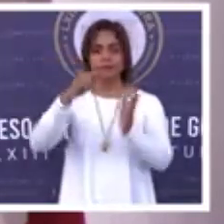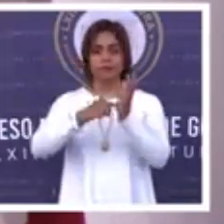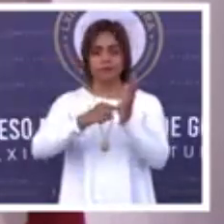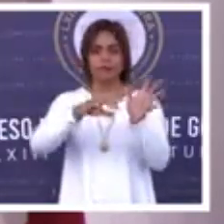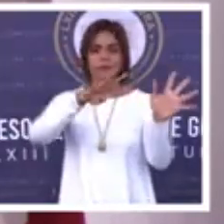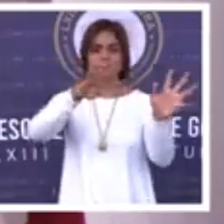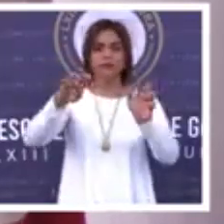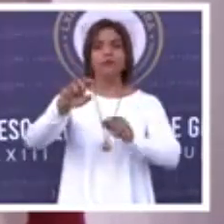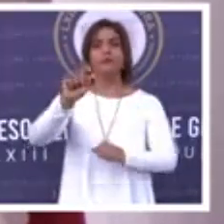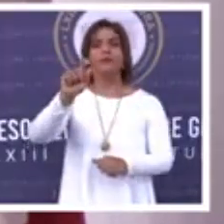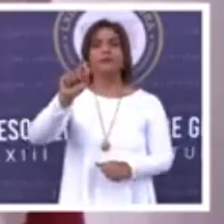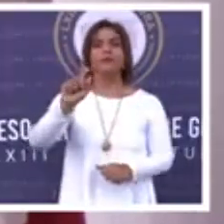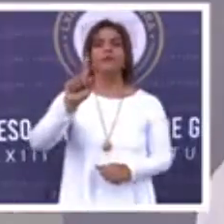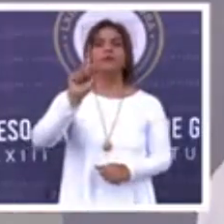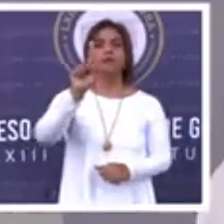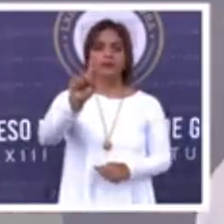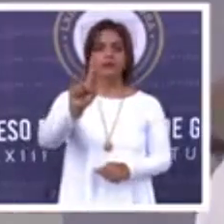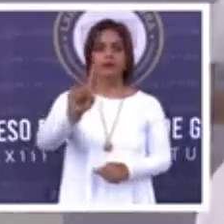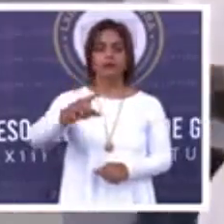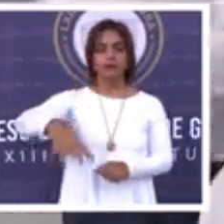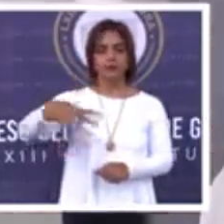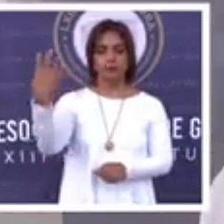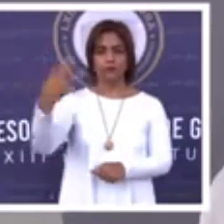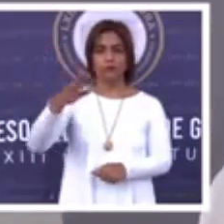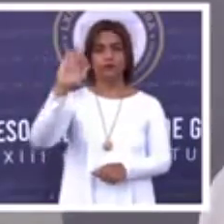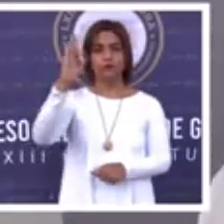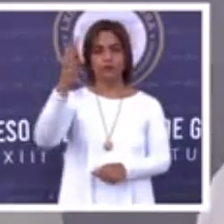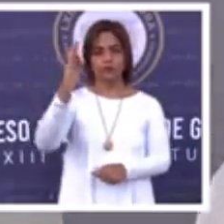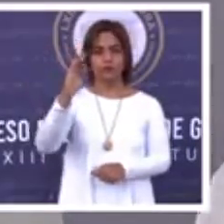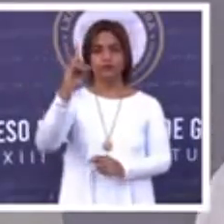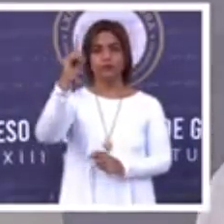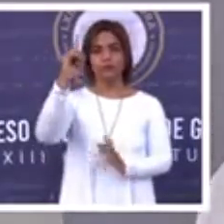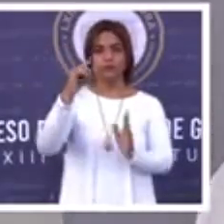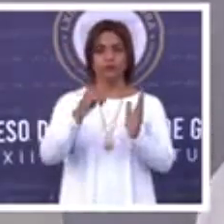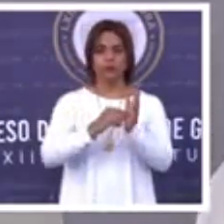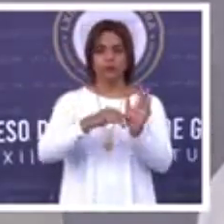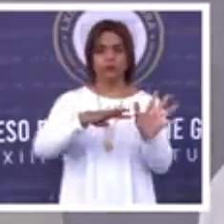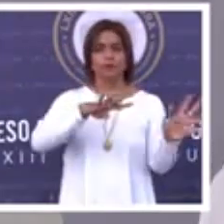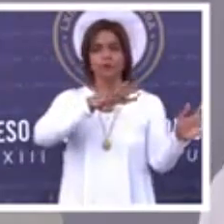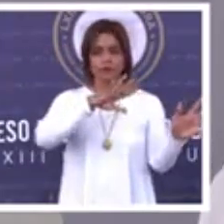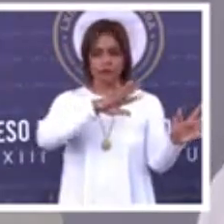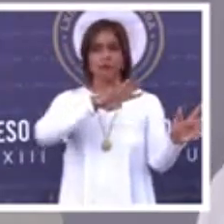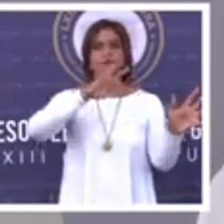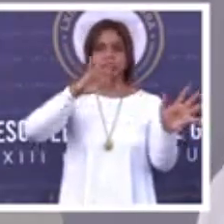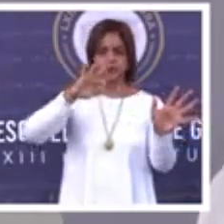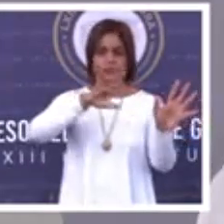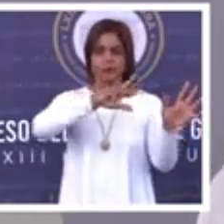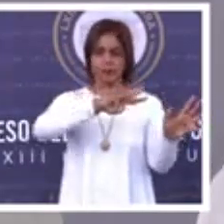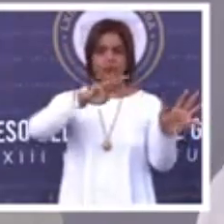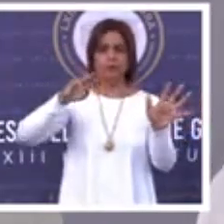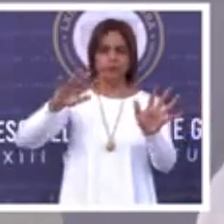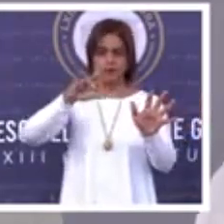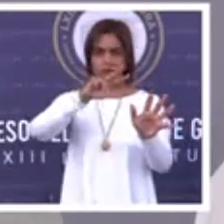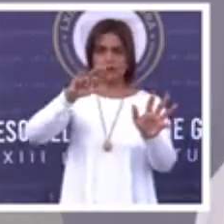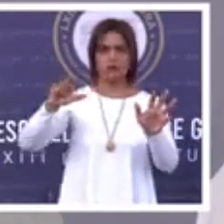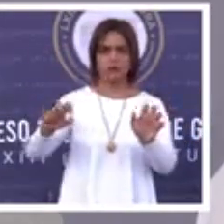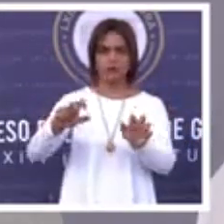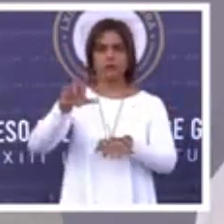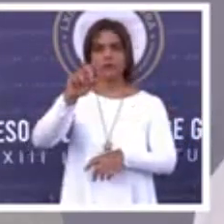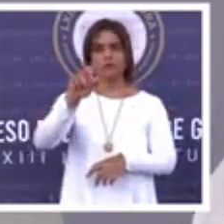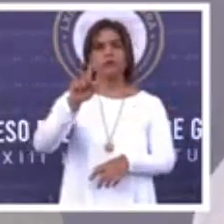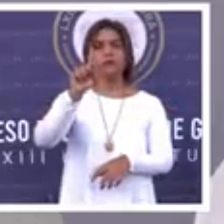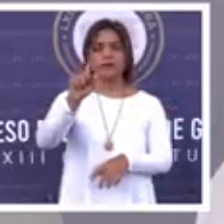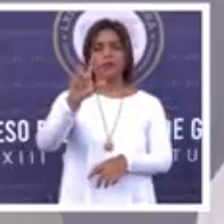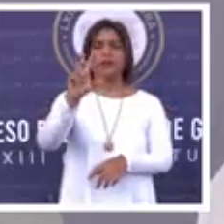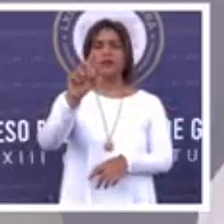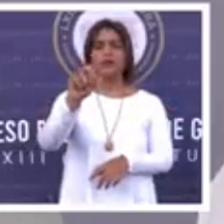1821, 14 de febrero de 1831 y 30 de